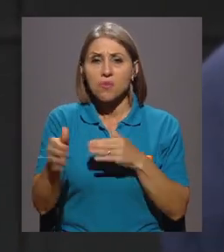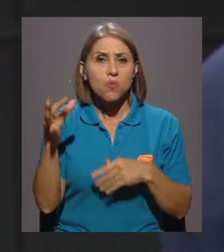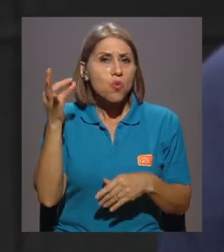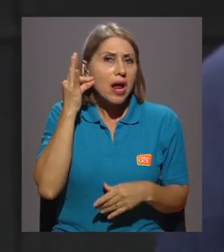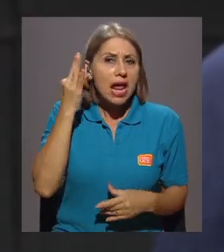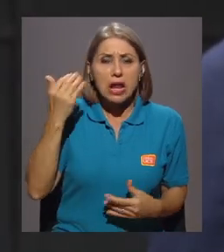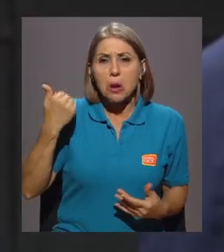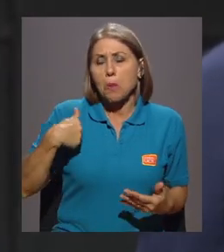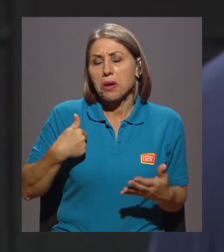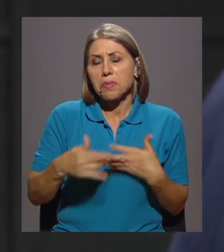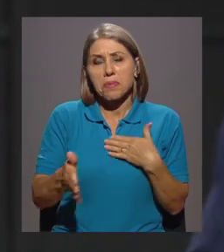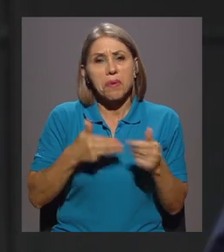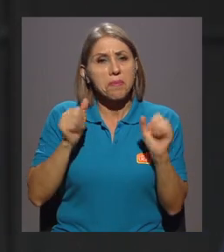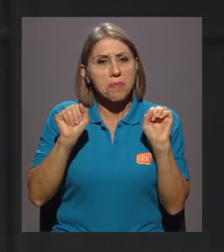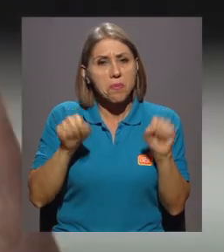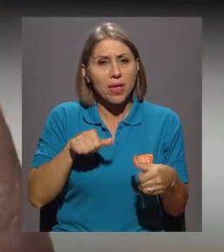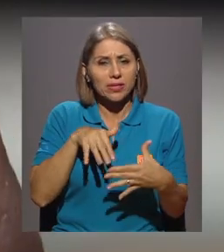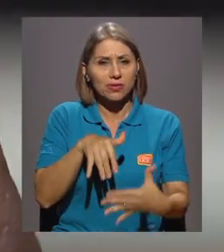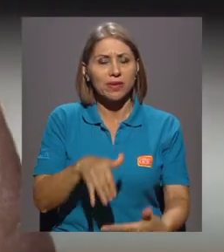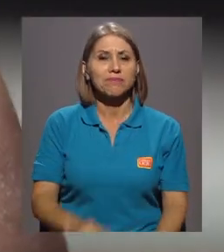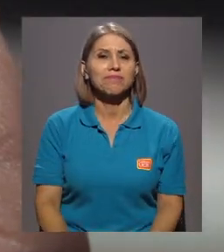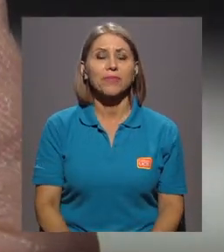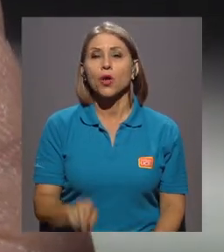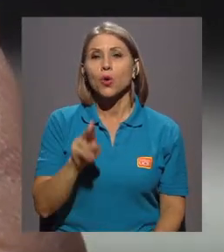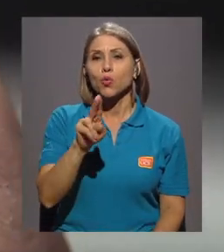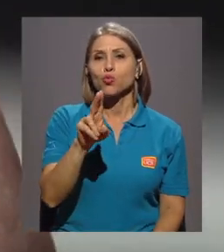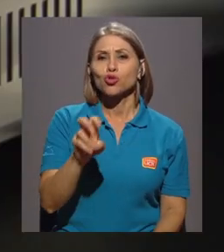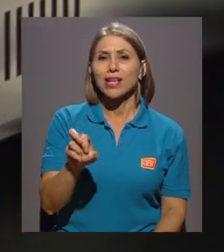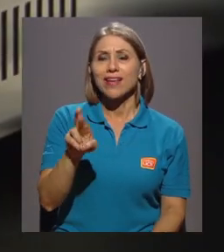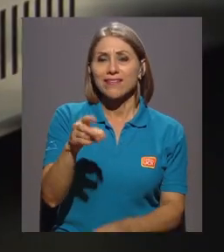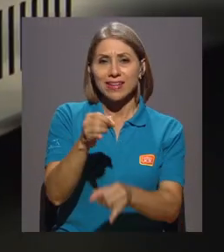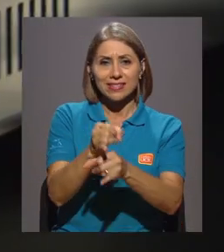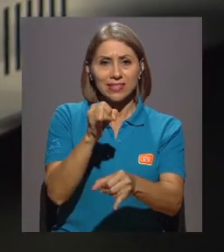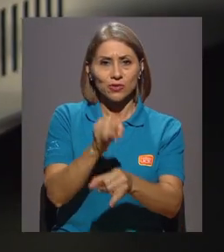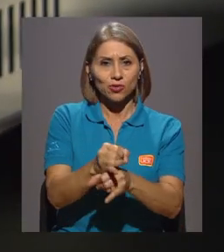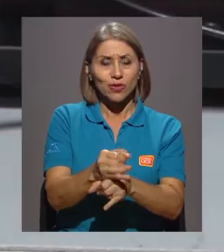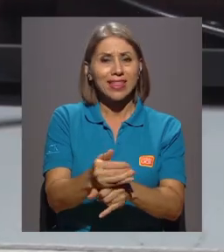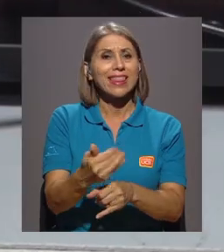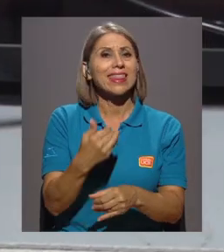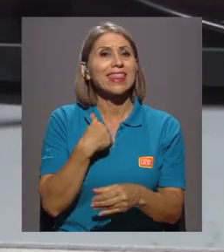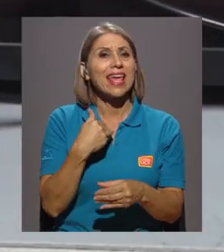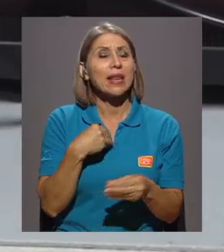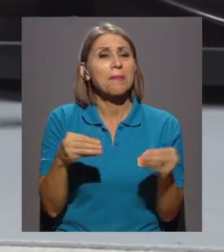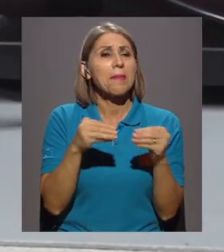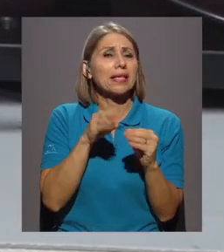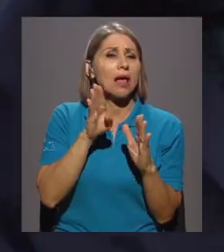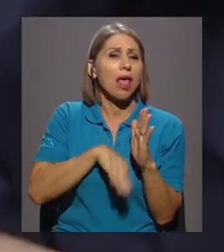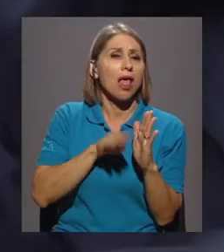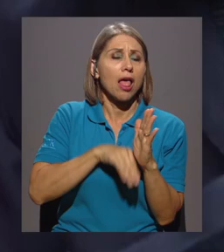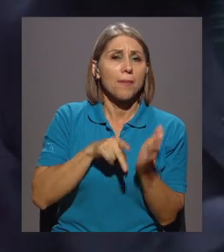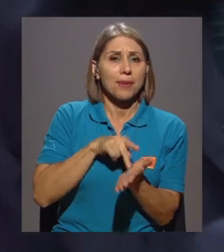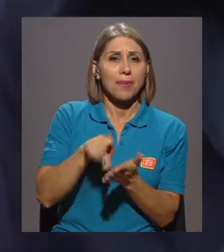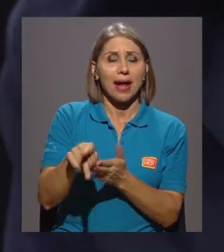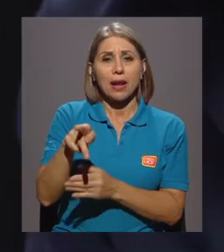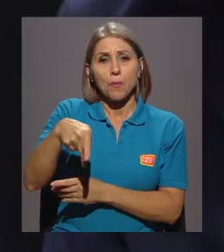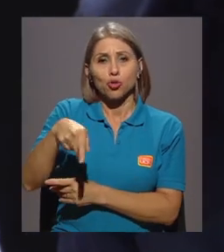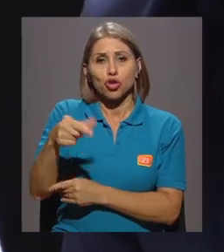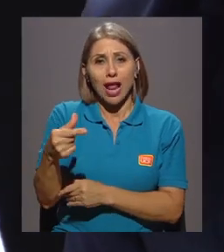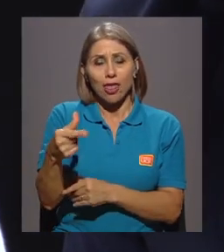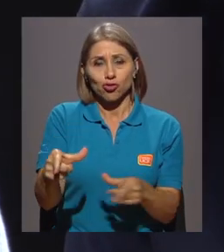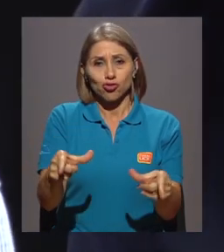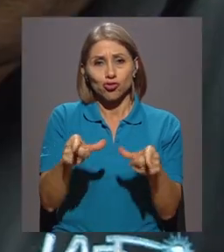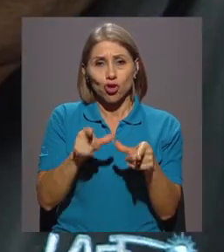mujer, hombre, lo que sea, puede estudiarlo. La UCR es la institución que tiene los más bajos precios en posgrados. Toda